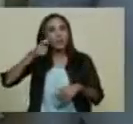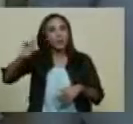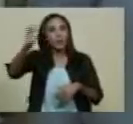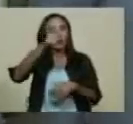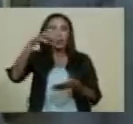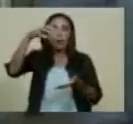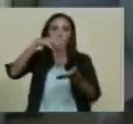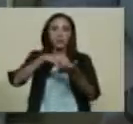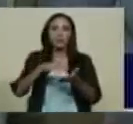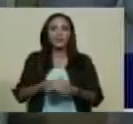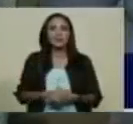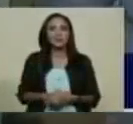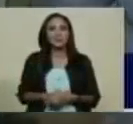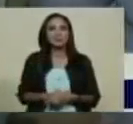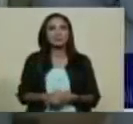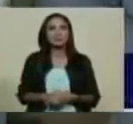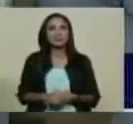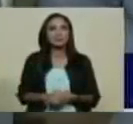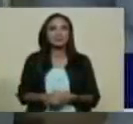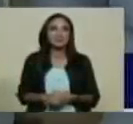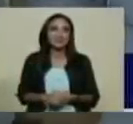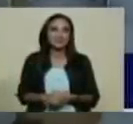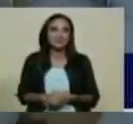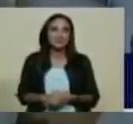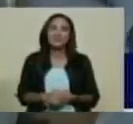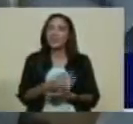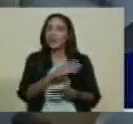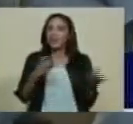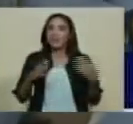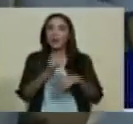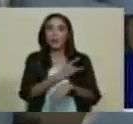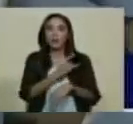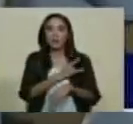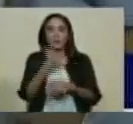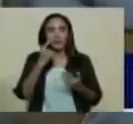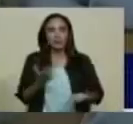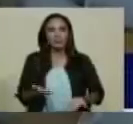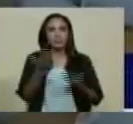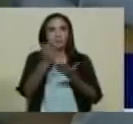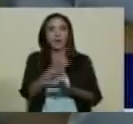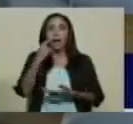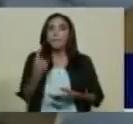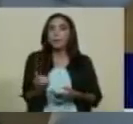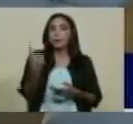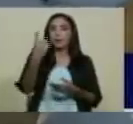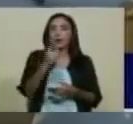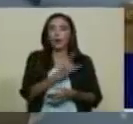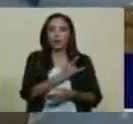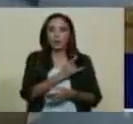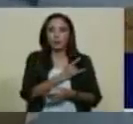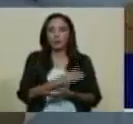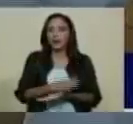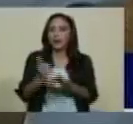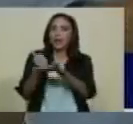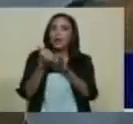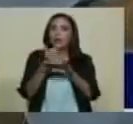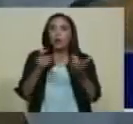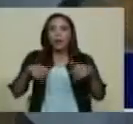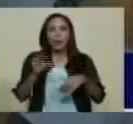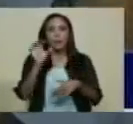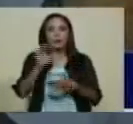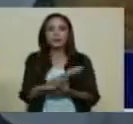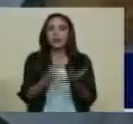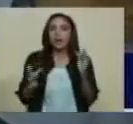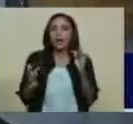esta Universidad Rómulo Gallegos, quien es la primera universidad beneficiada del país del